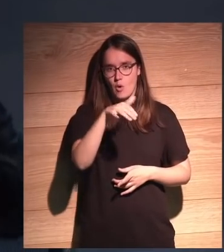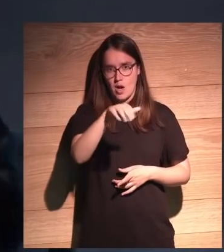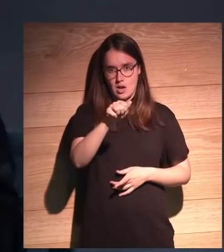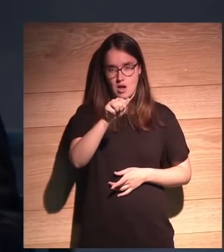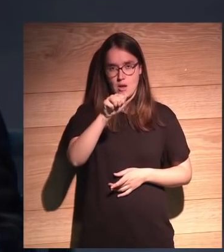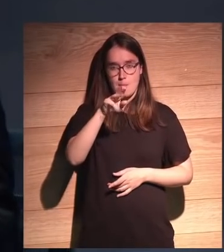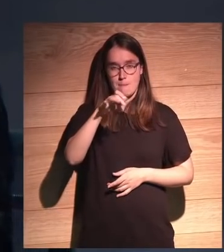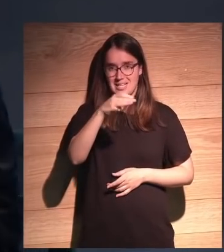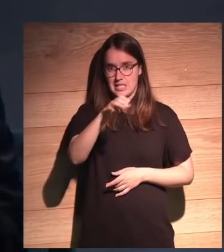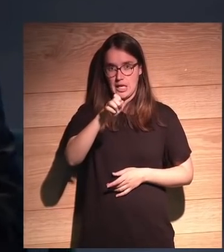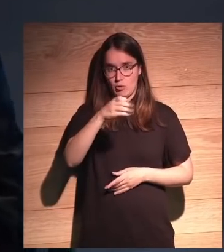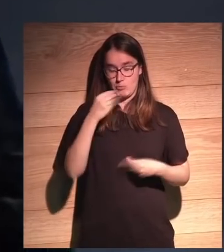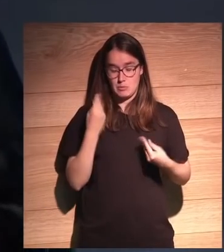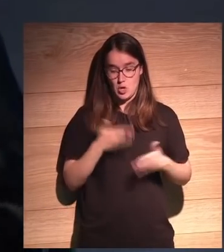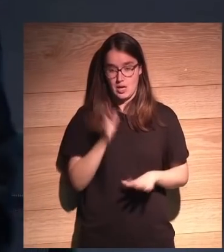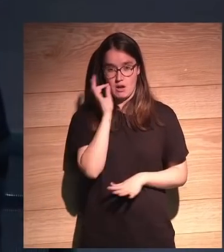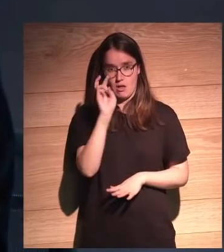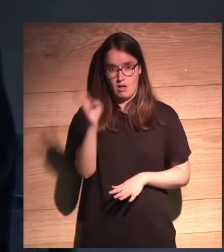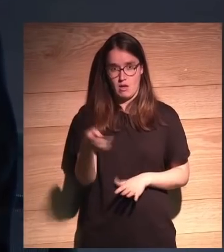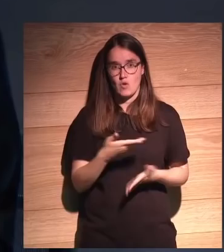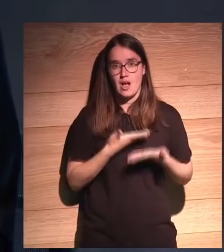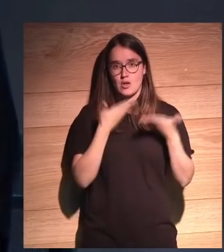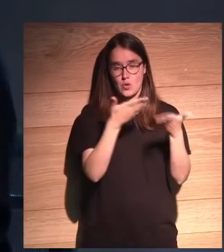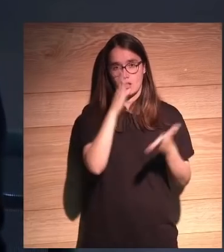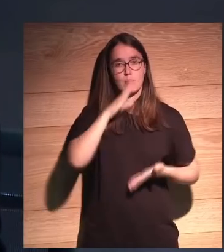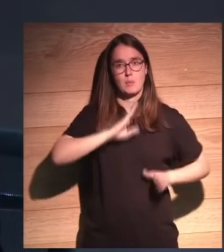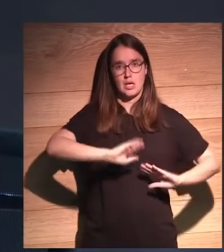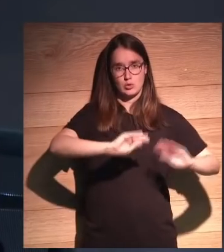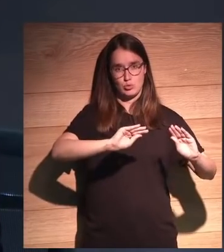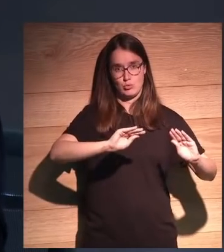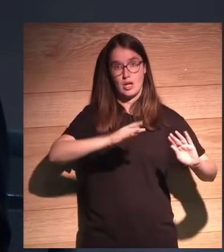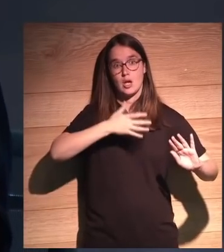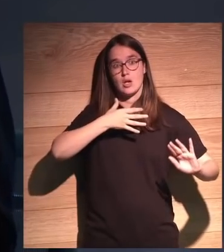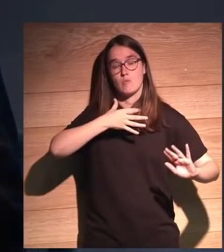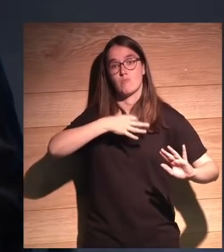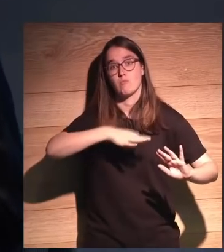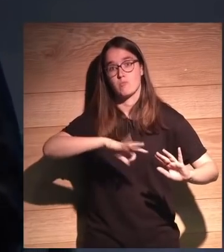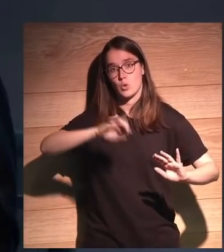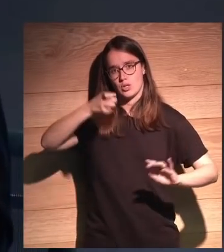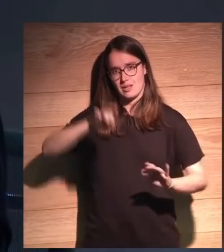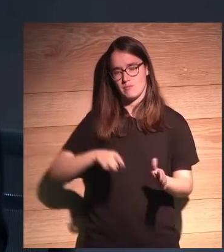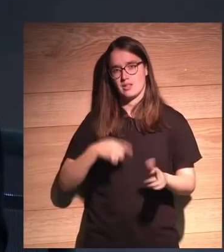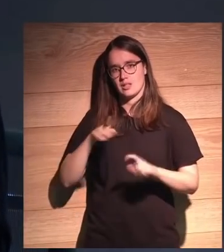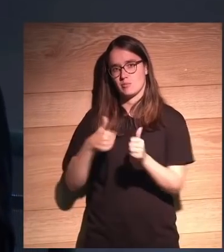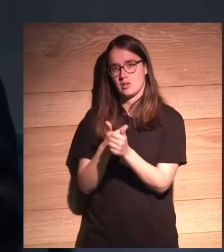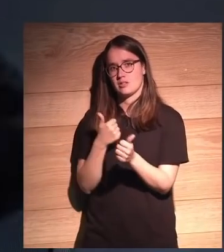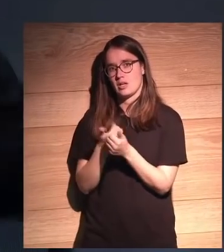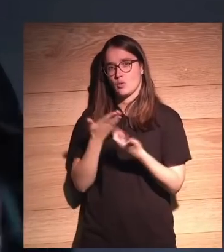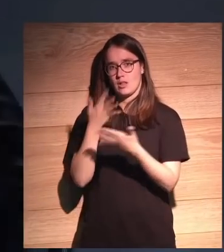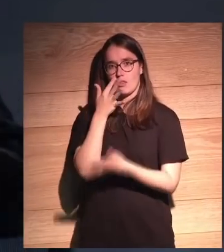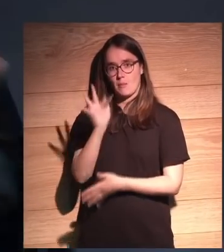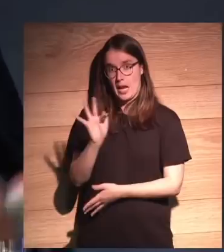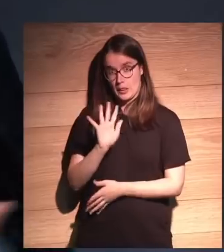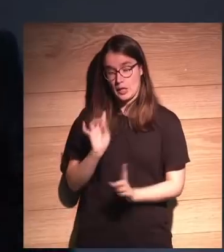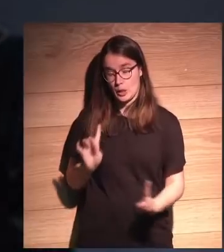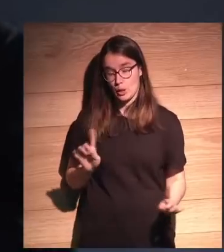Pacheco, como muchas otras hijas, fue ayudante de su padre y pudo haberlo sido también luego de su marido, ¿no?